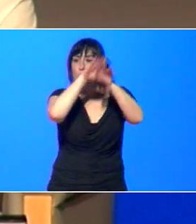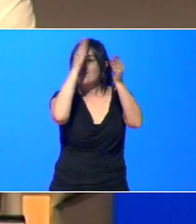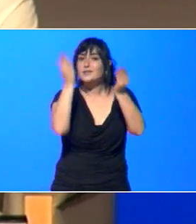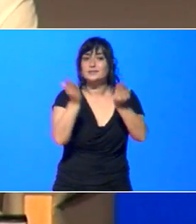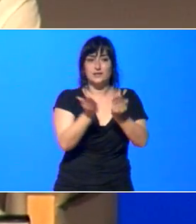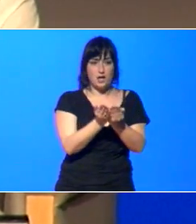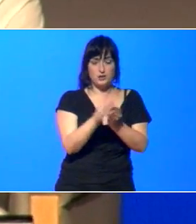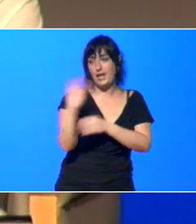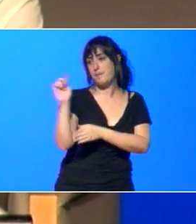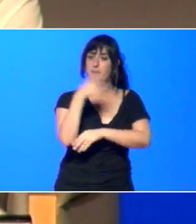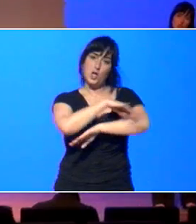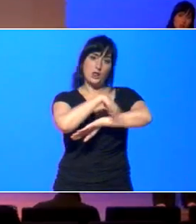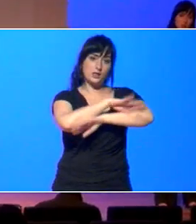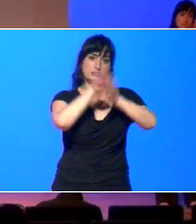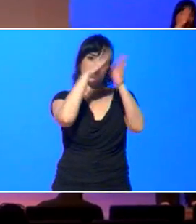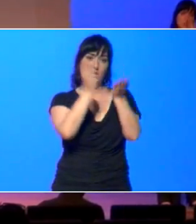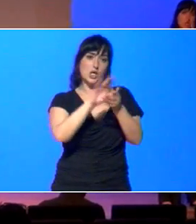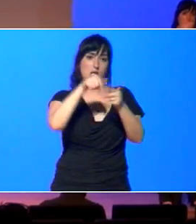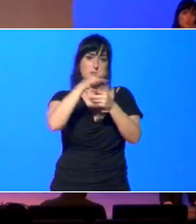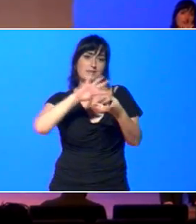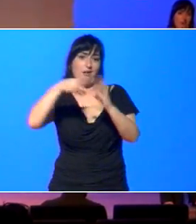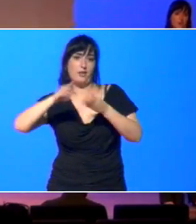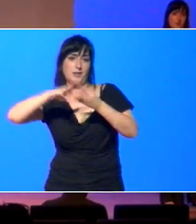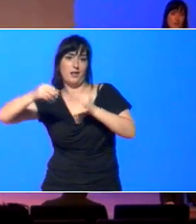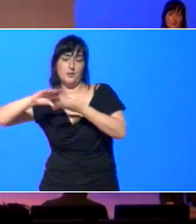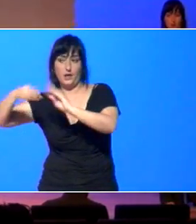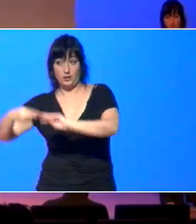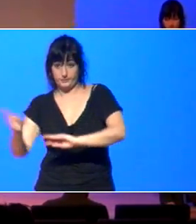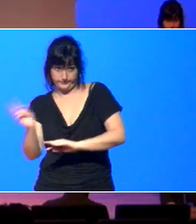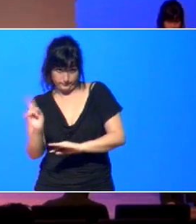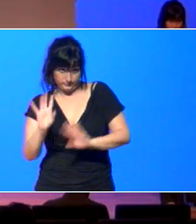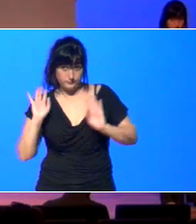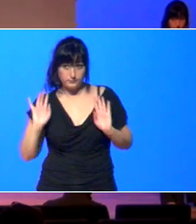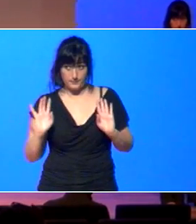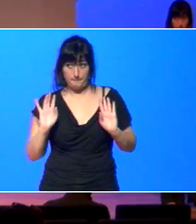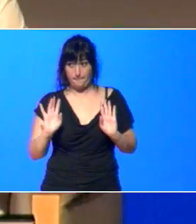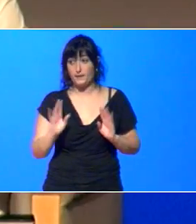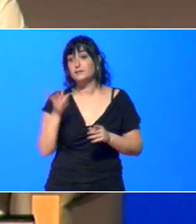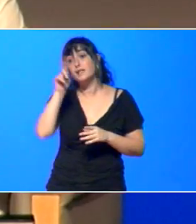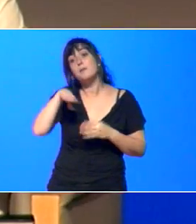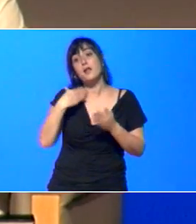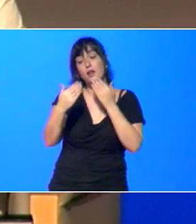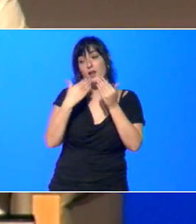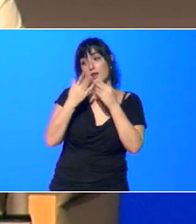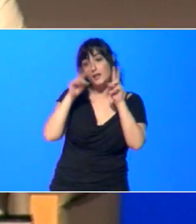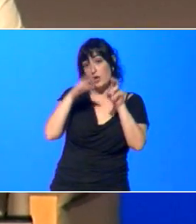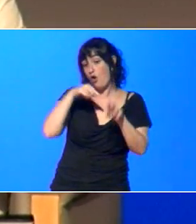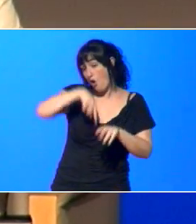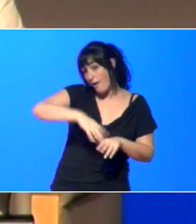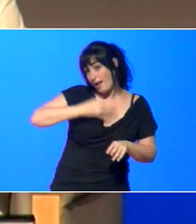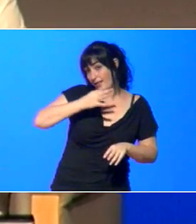primero hacer el diseño y luego hacer las adaptaciones. ¿Y eso qué caminos nos va indicando? Se hablará hoy a la tarde en los talleres y